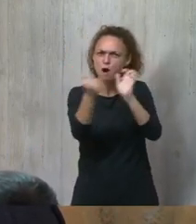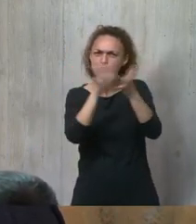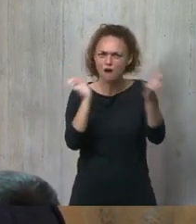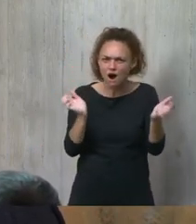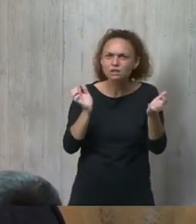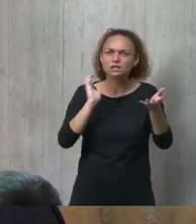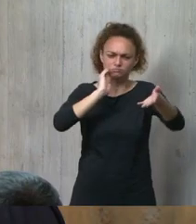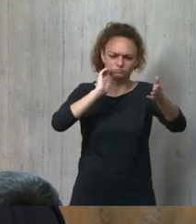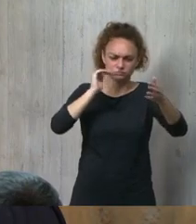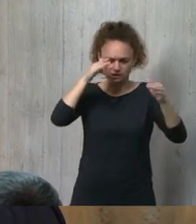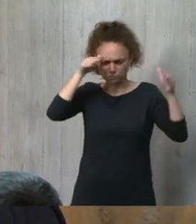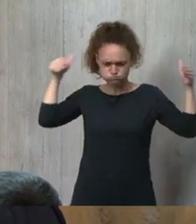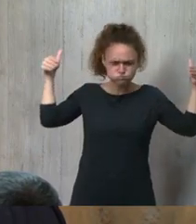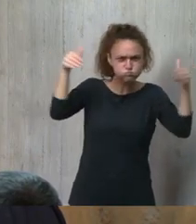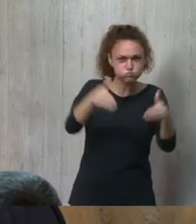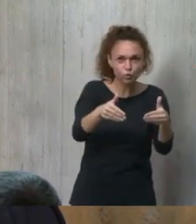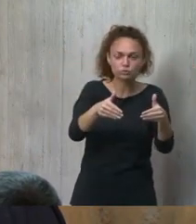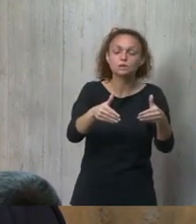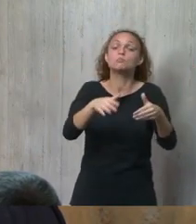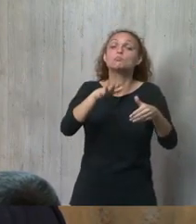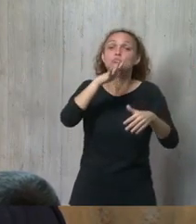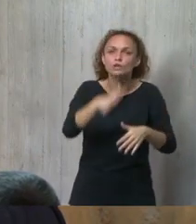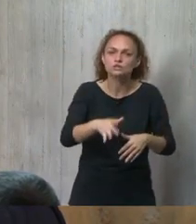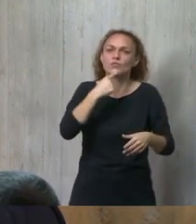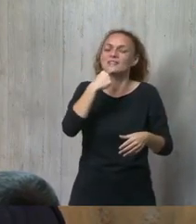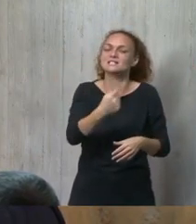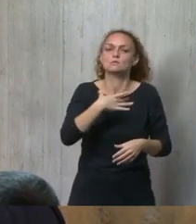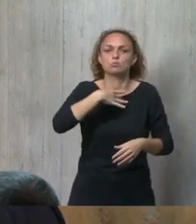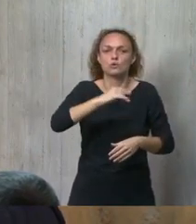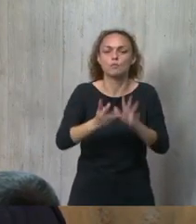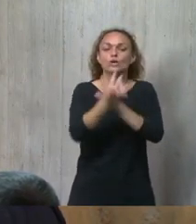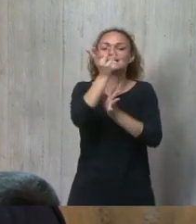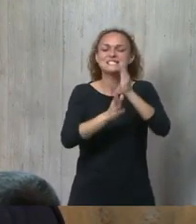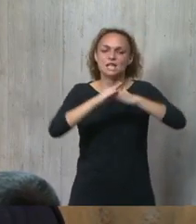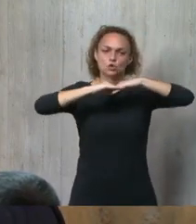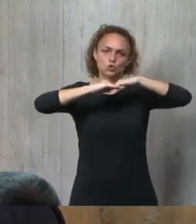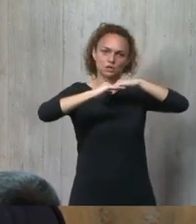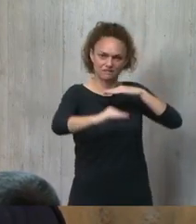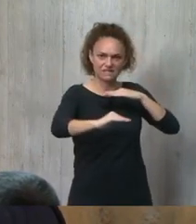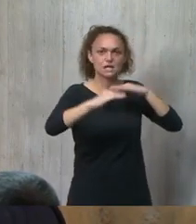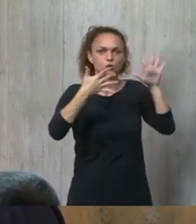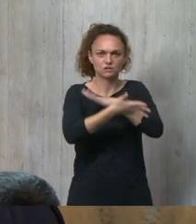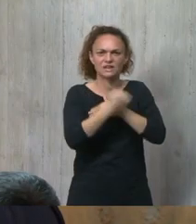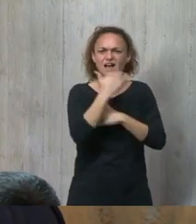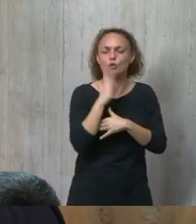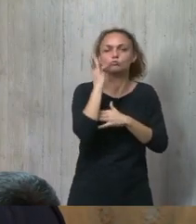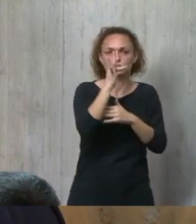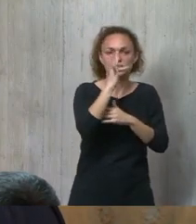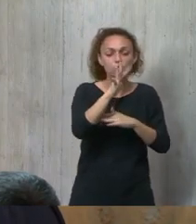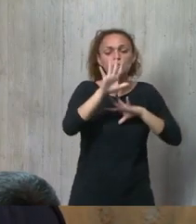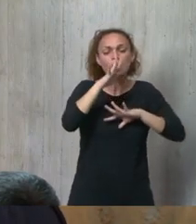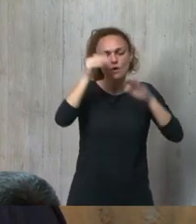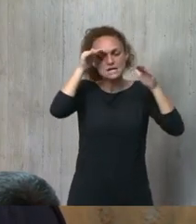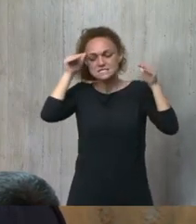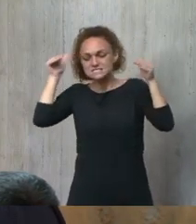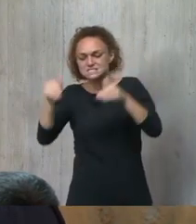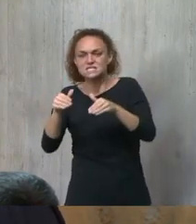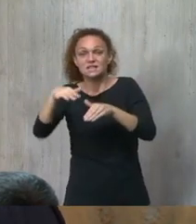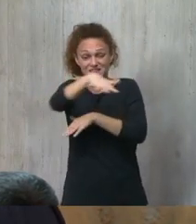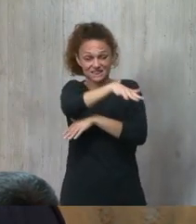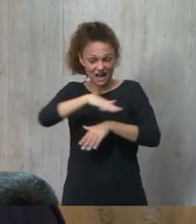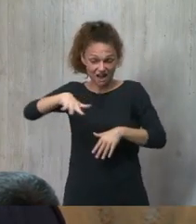incendio, como ha dicho el consejero, como estabilizado. Yo creo que es un avance importante. Ahora falta concentrar los esfuerzos en aquellos focos que existan